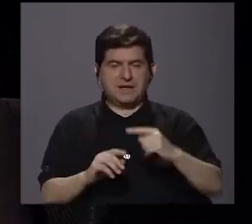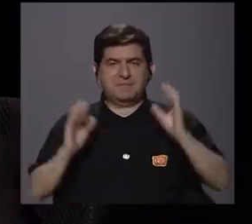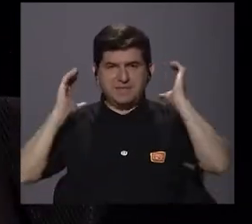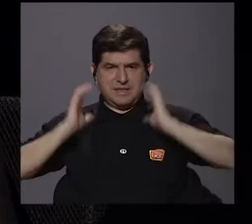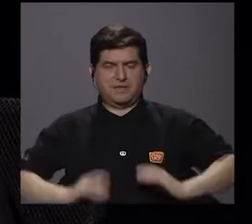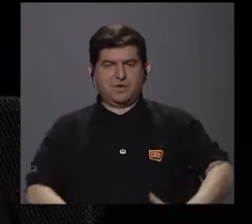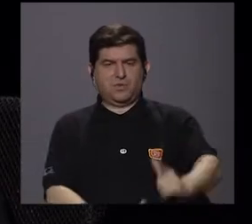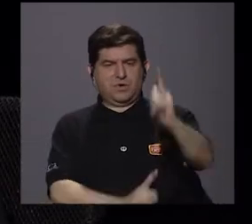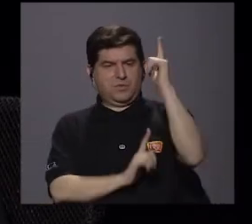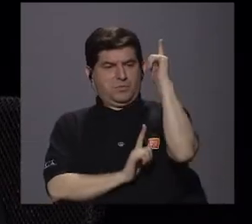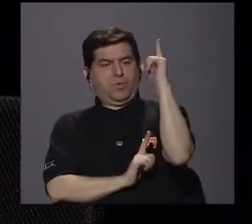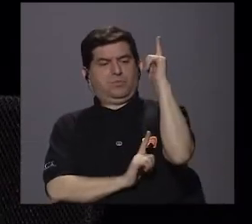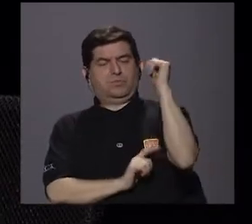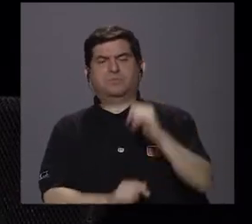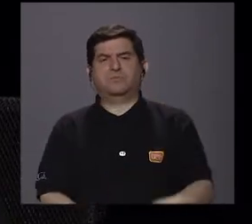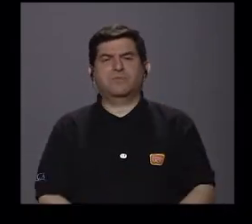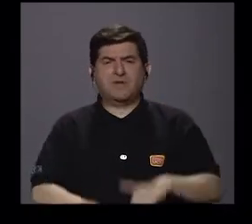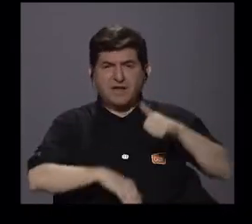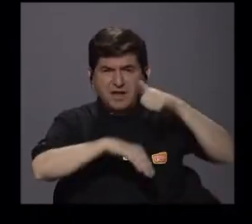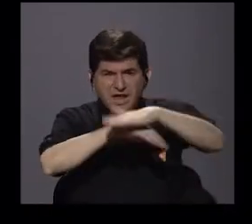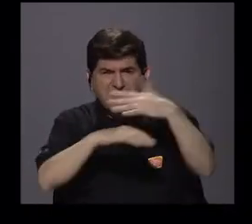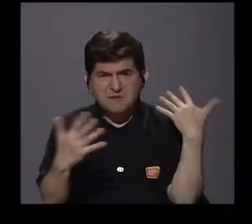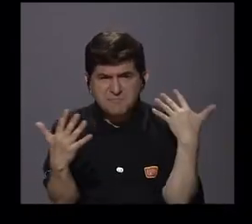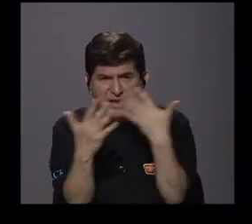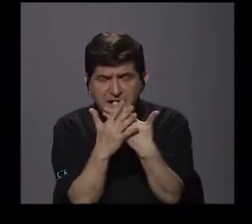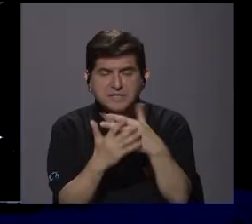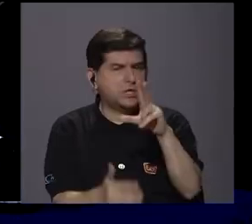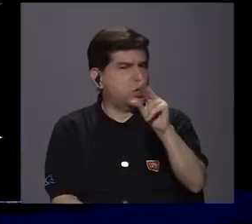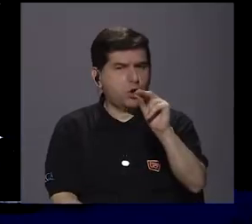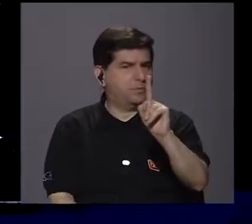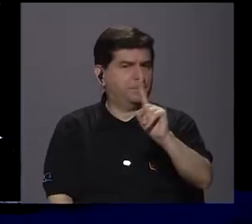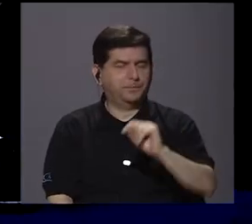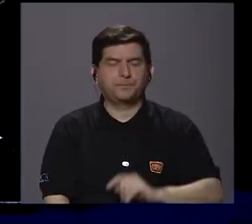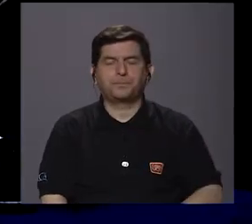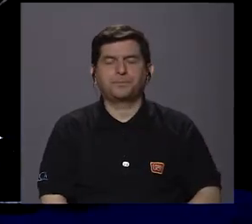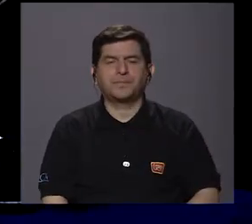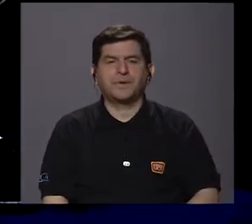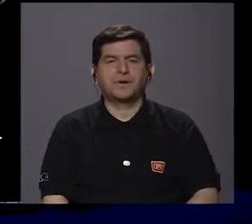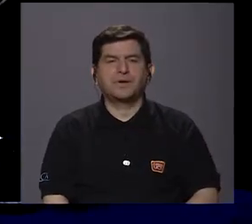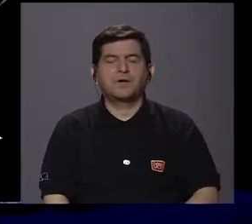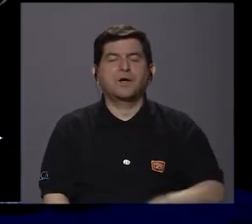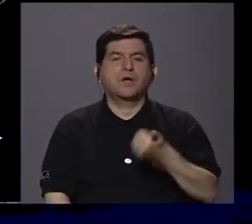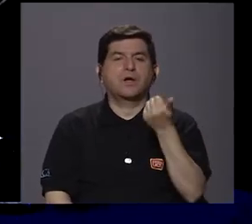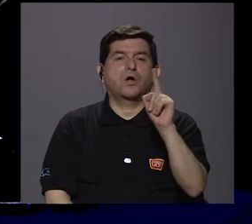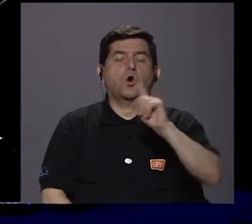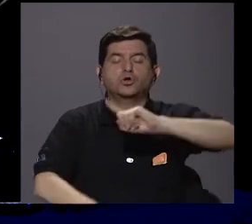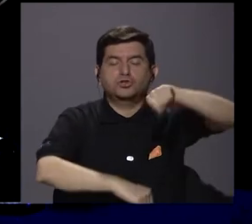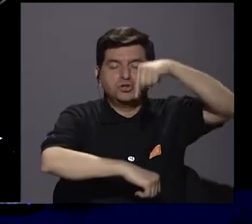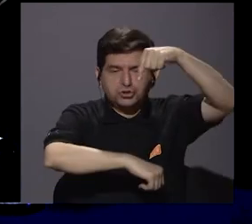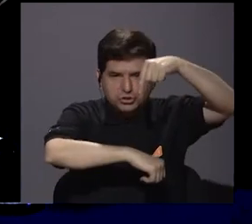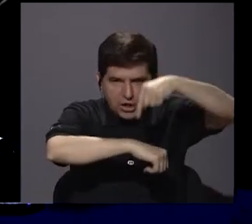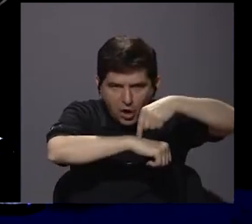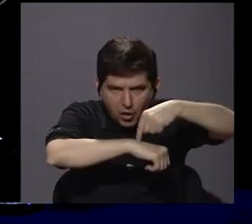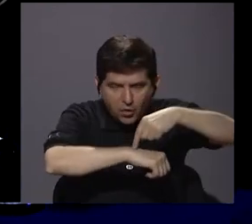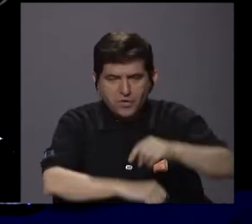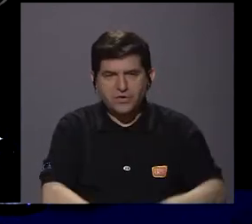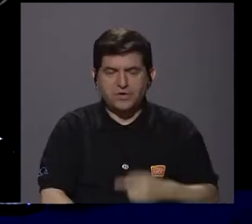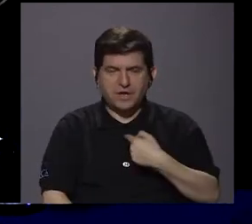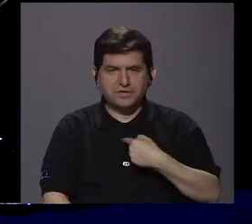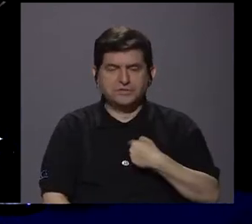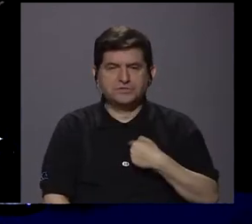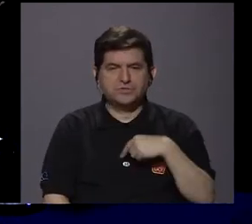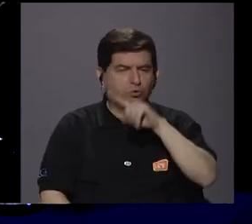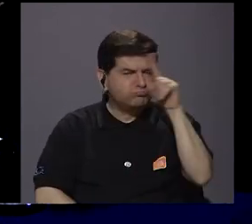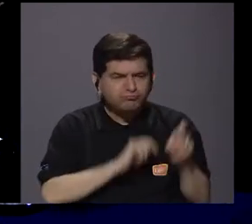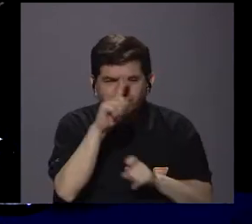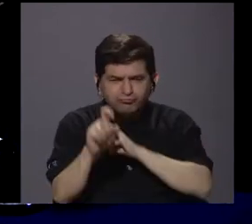ellos y normalmente son hombres altos. ¿Y de ahí la trasladan a la cárcel inmediatamente? No. Me tienen 11 horas en